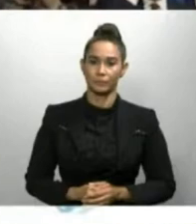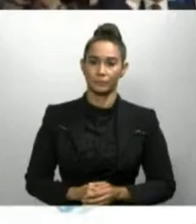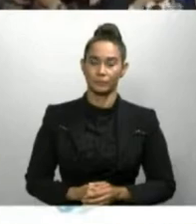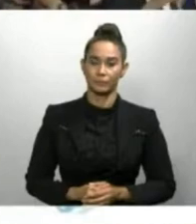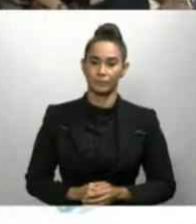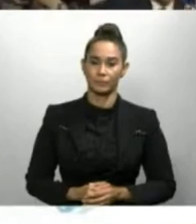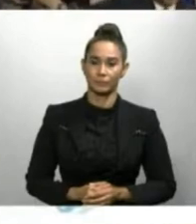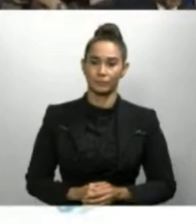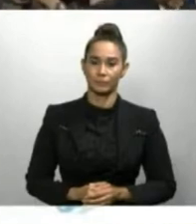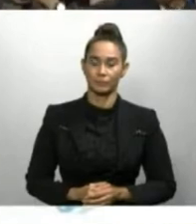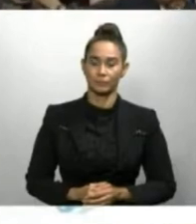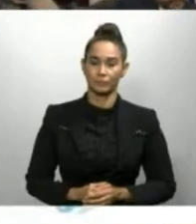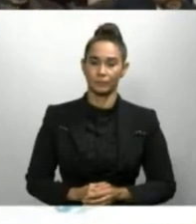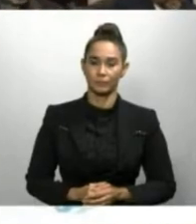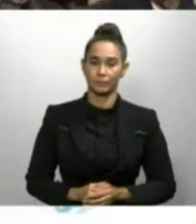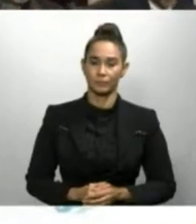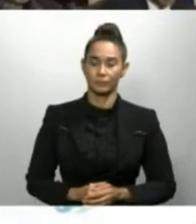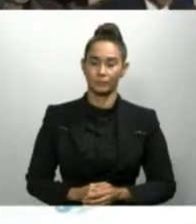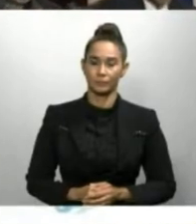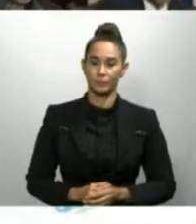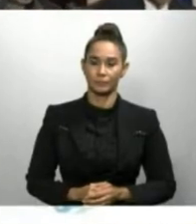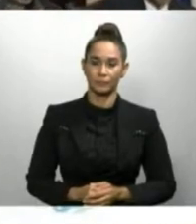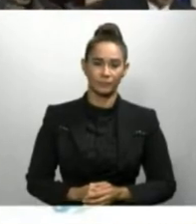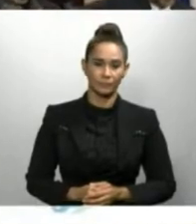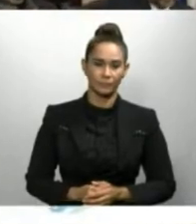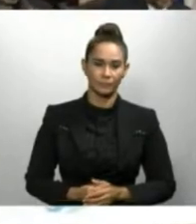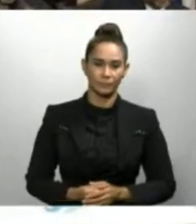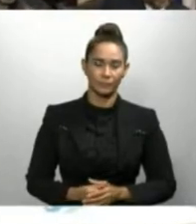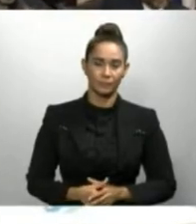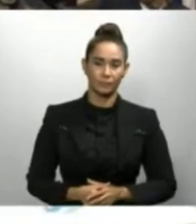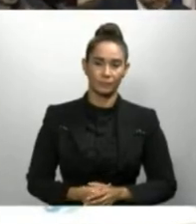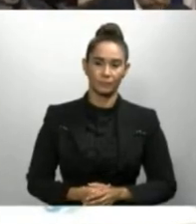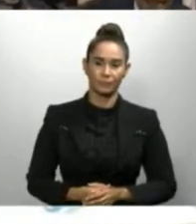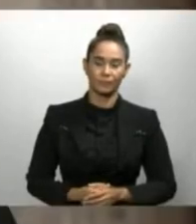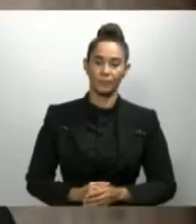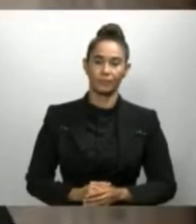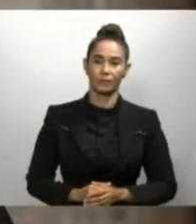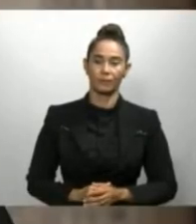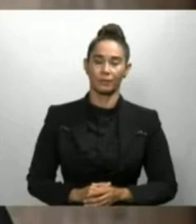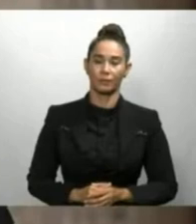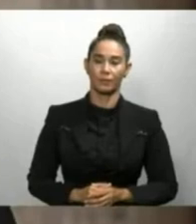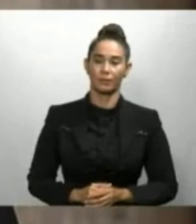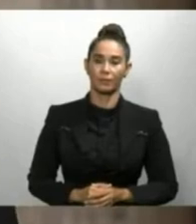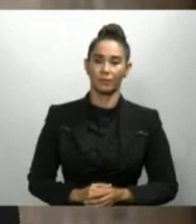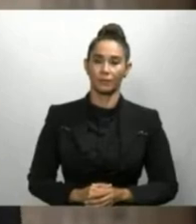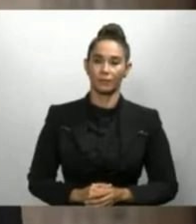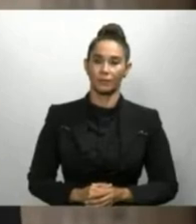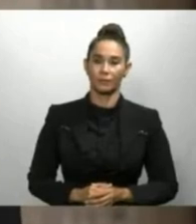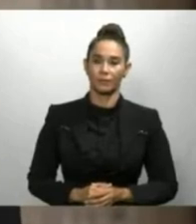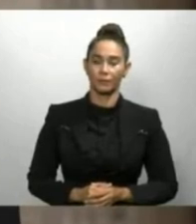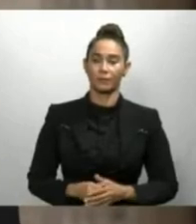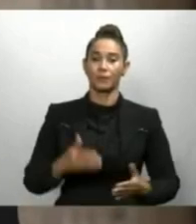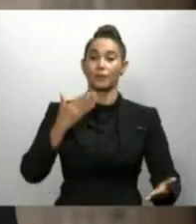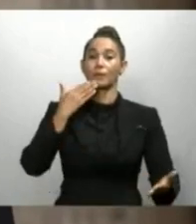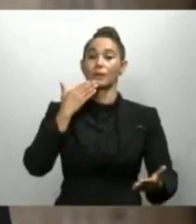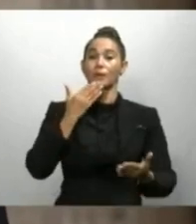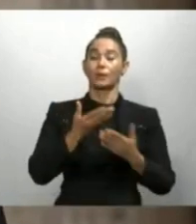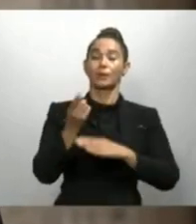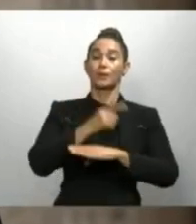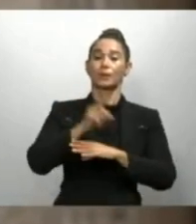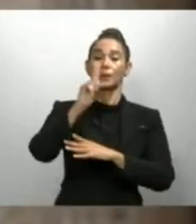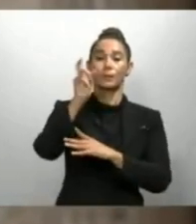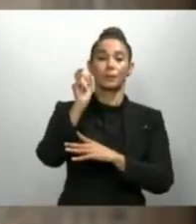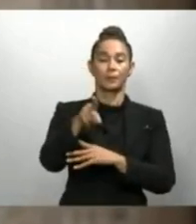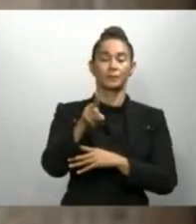hablando. Ok, buenos nombre, días. Tu nombre y medio. Adelante, aquí. Sí. Valvieri Rosario, de Diario